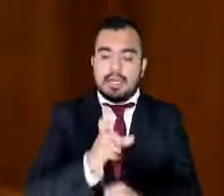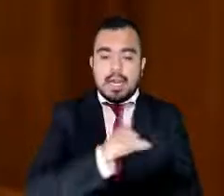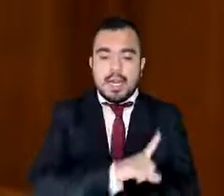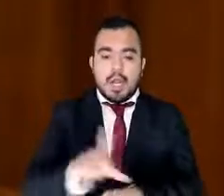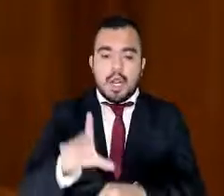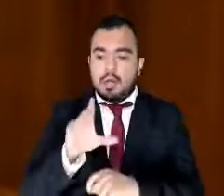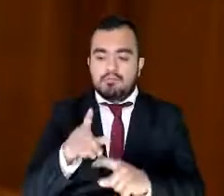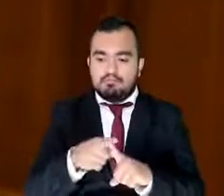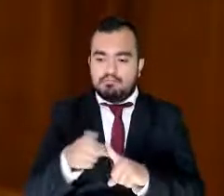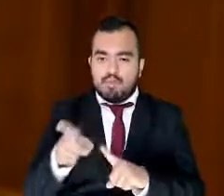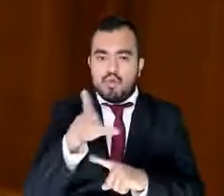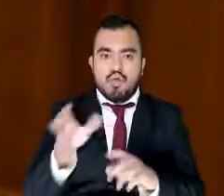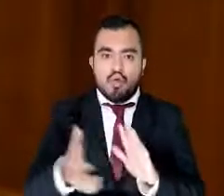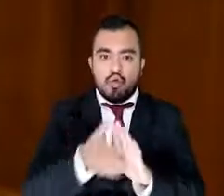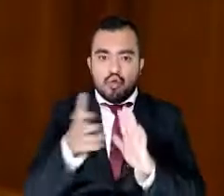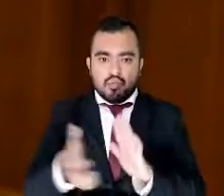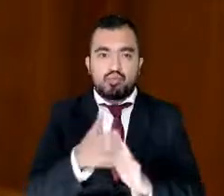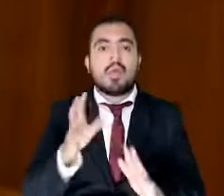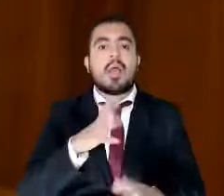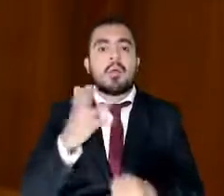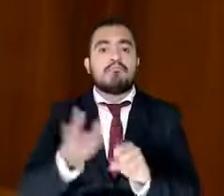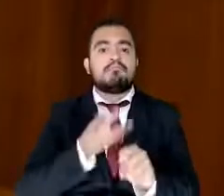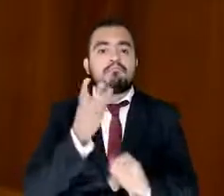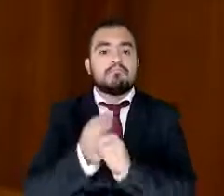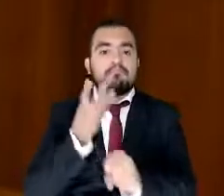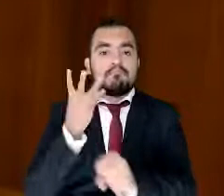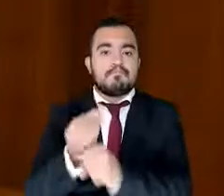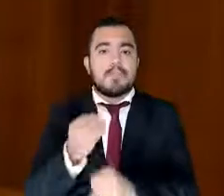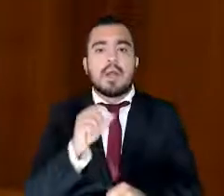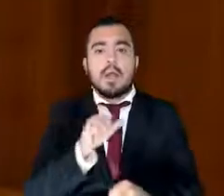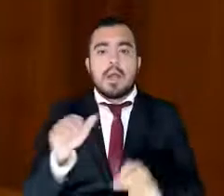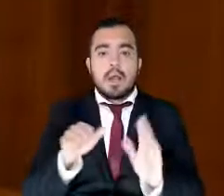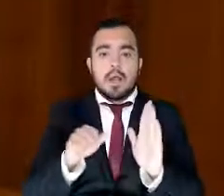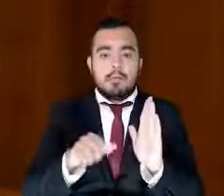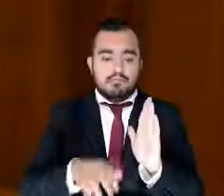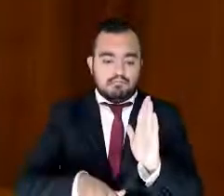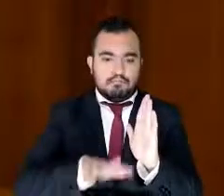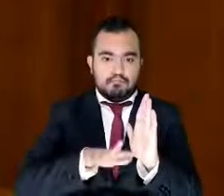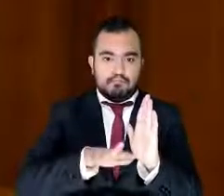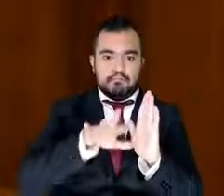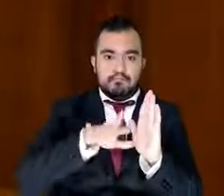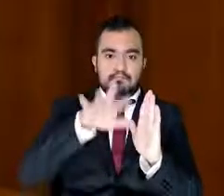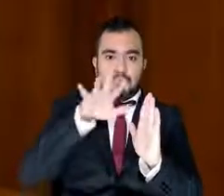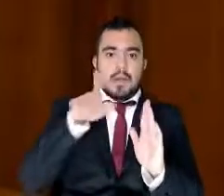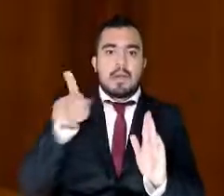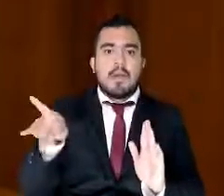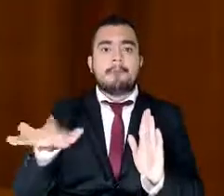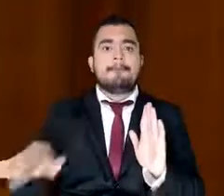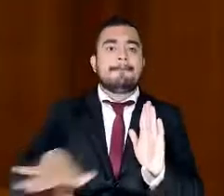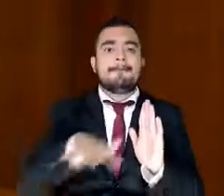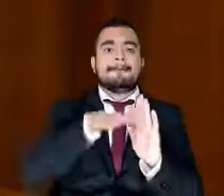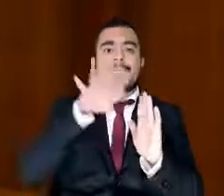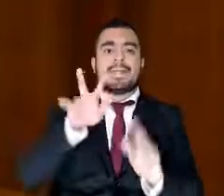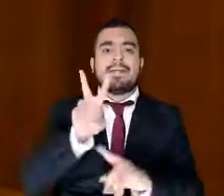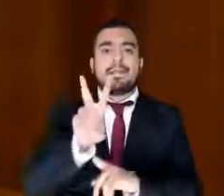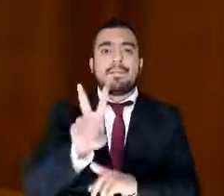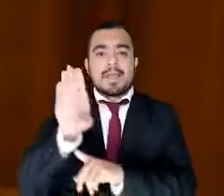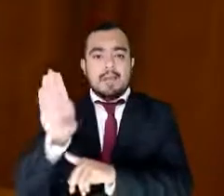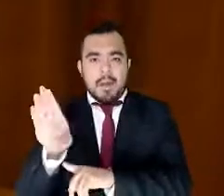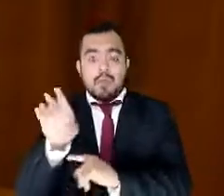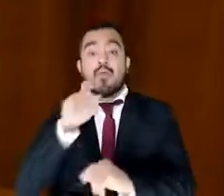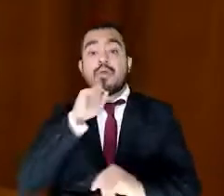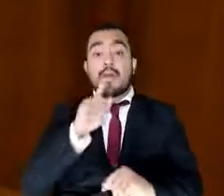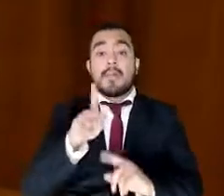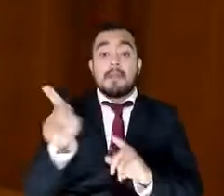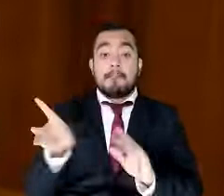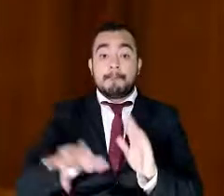se están haciendo trabajos de reparación en las cortinas de las tres presas, principalmente en la presa de Valle de Bravo, y asimismo en la presa Madín, pues